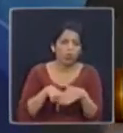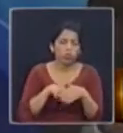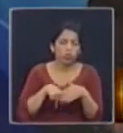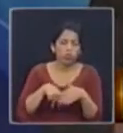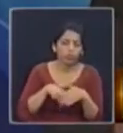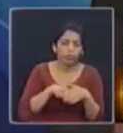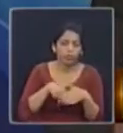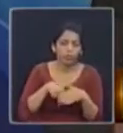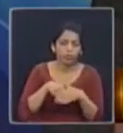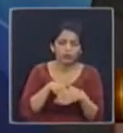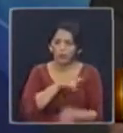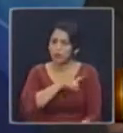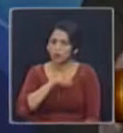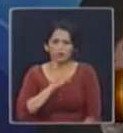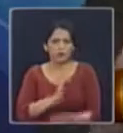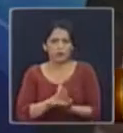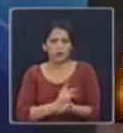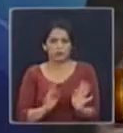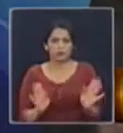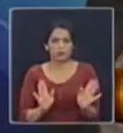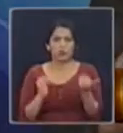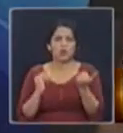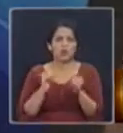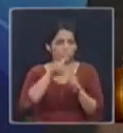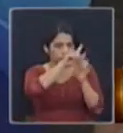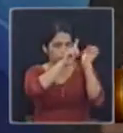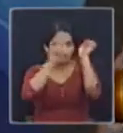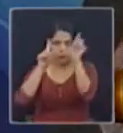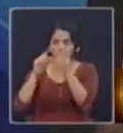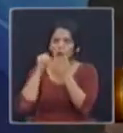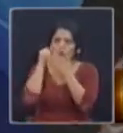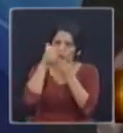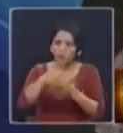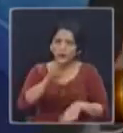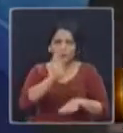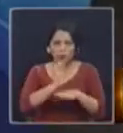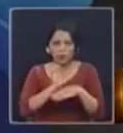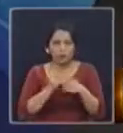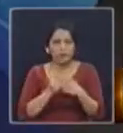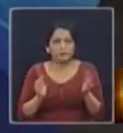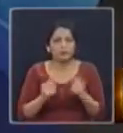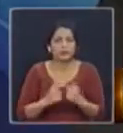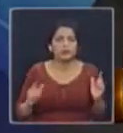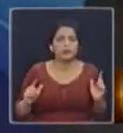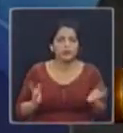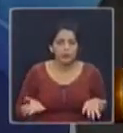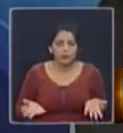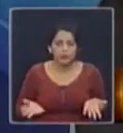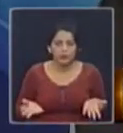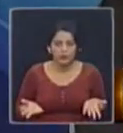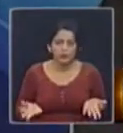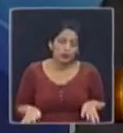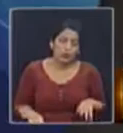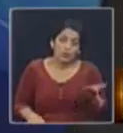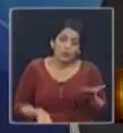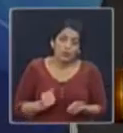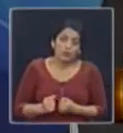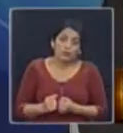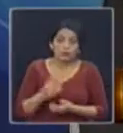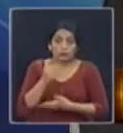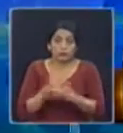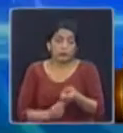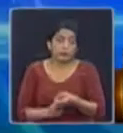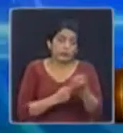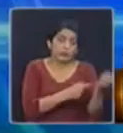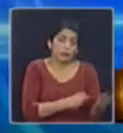Por eso es la consulta popular, para desbloquear al país, hay que desbloquear al Ecuador. Entonces, no veo que ideológicamente